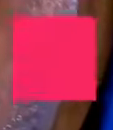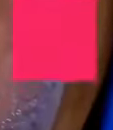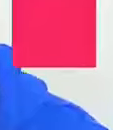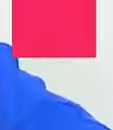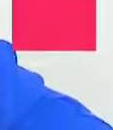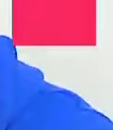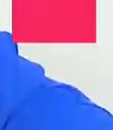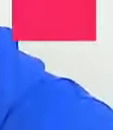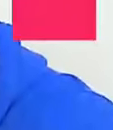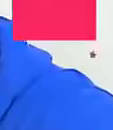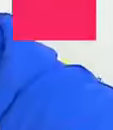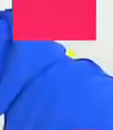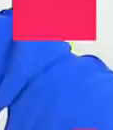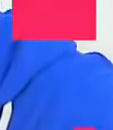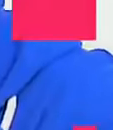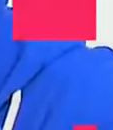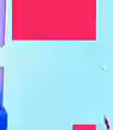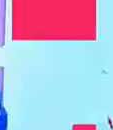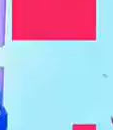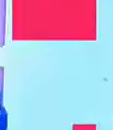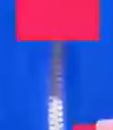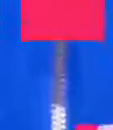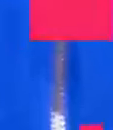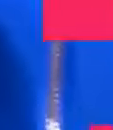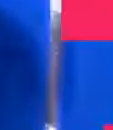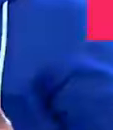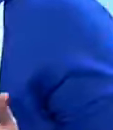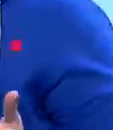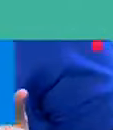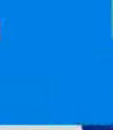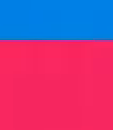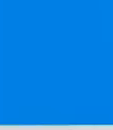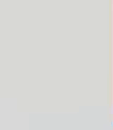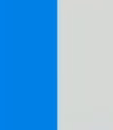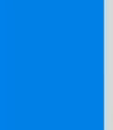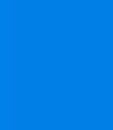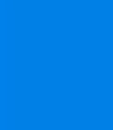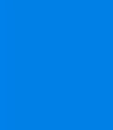A continuación, el asombroso mundo de George.